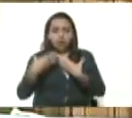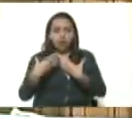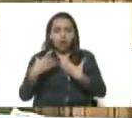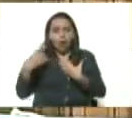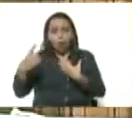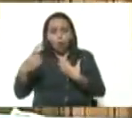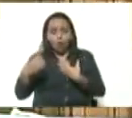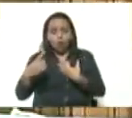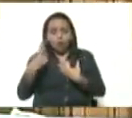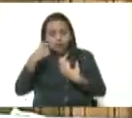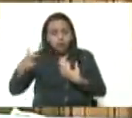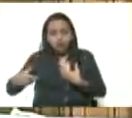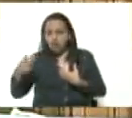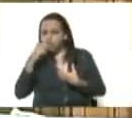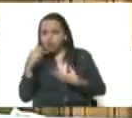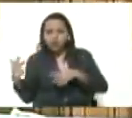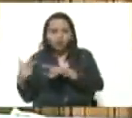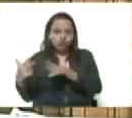enemigo?